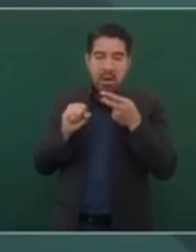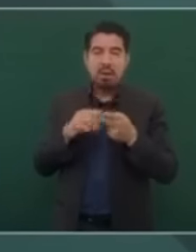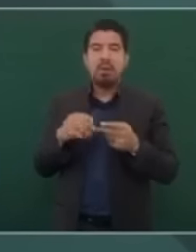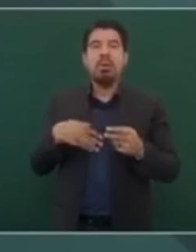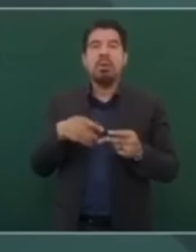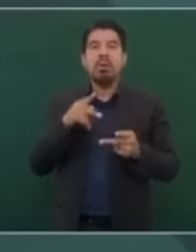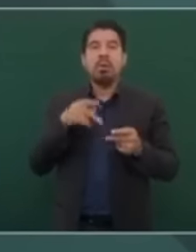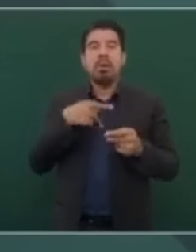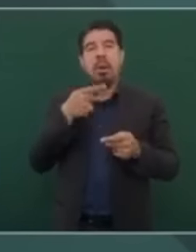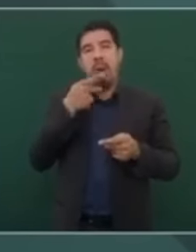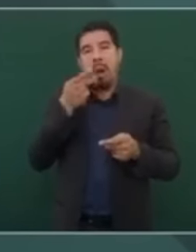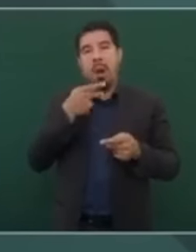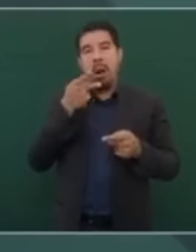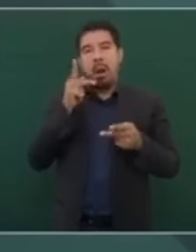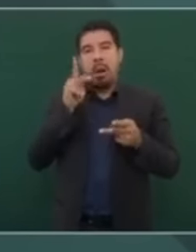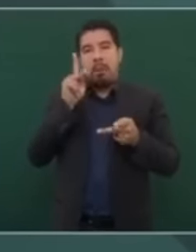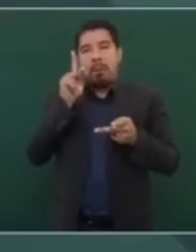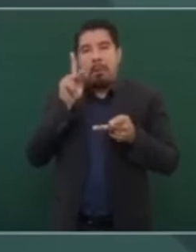corrido,